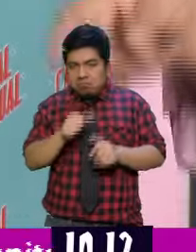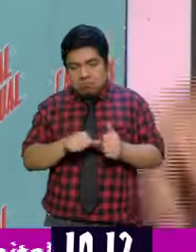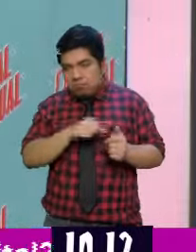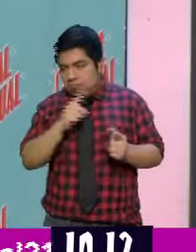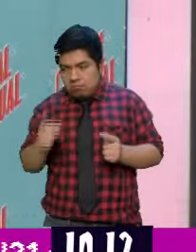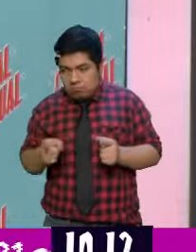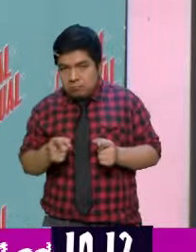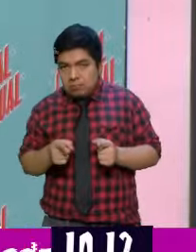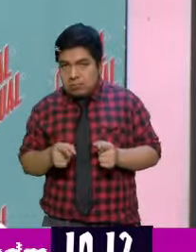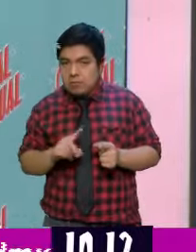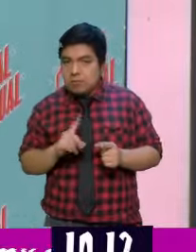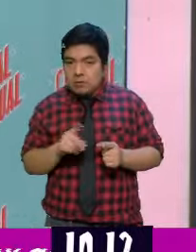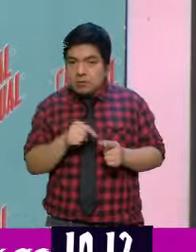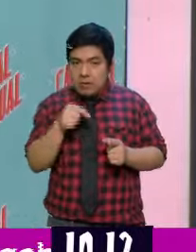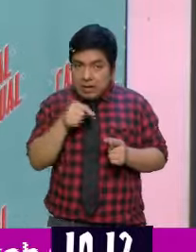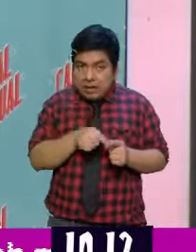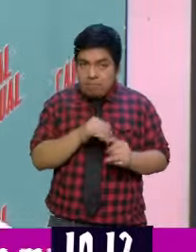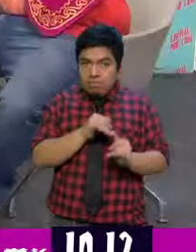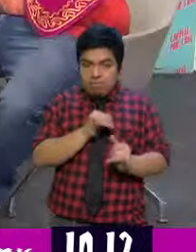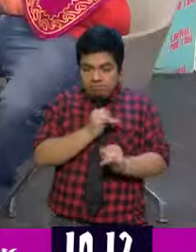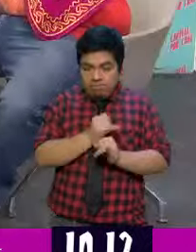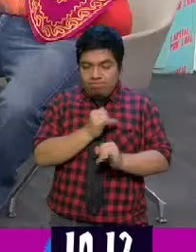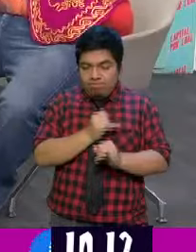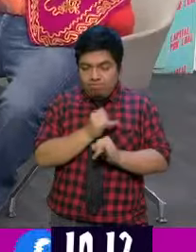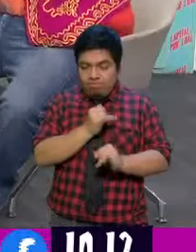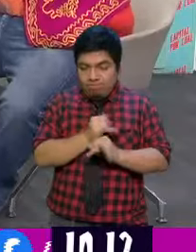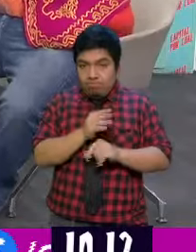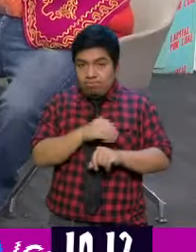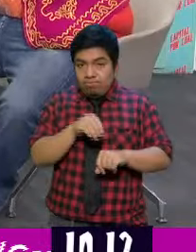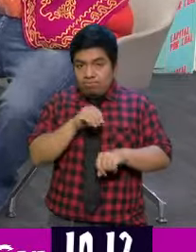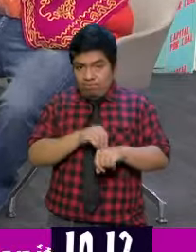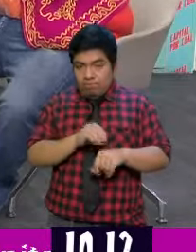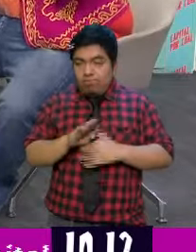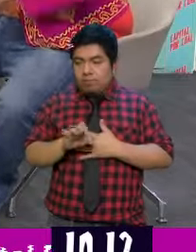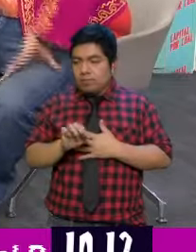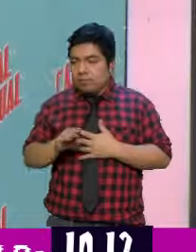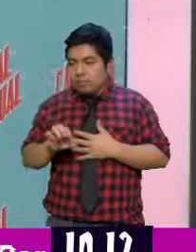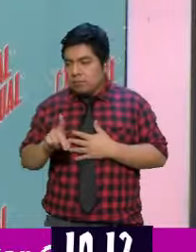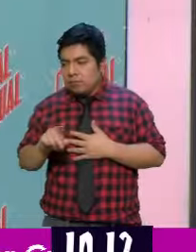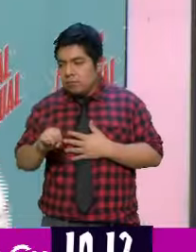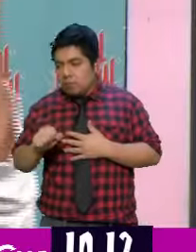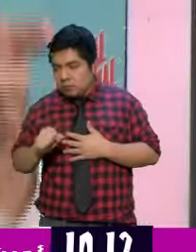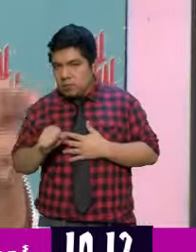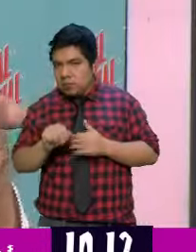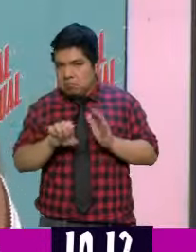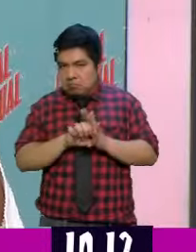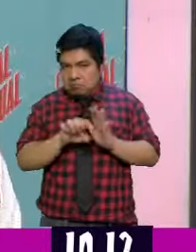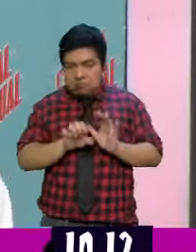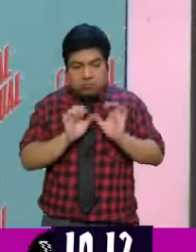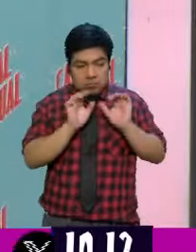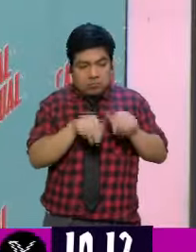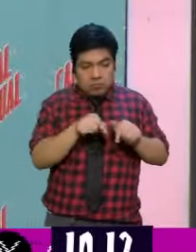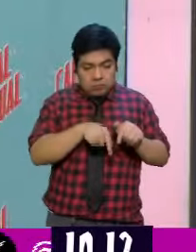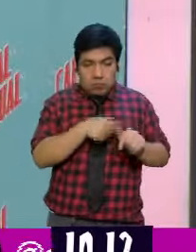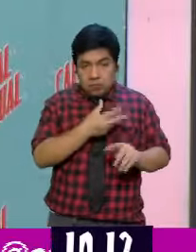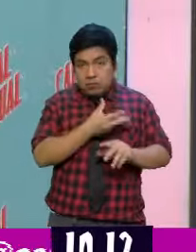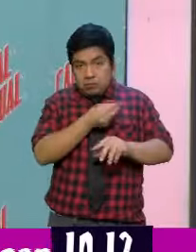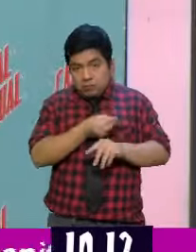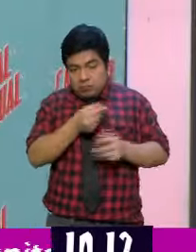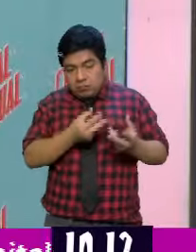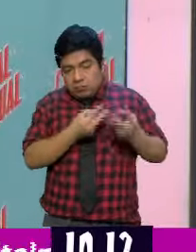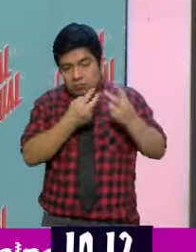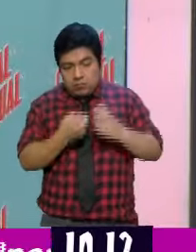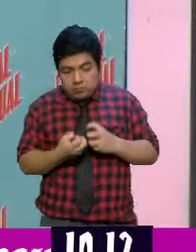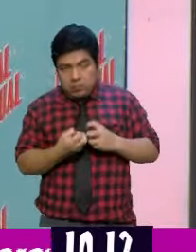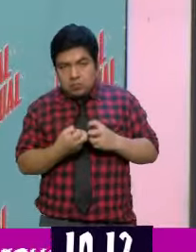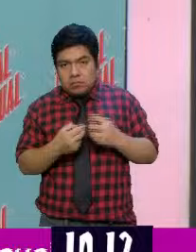la siguiente edición. No, creciendo, está abierto. La base de datos inmediatamente, cuando se registra algo, se carga. Y lo que queremos es que